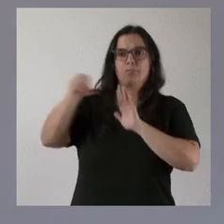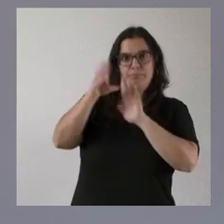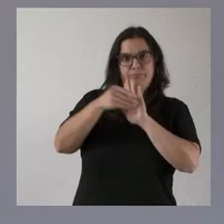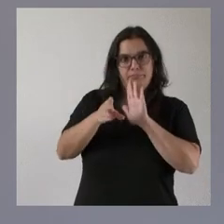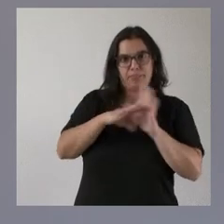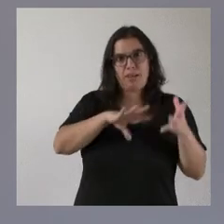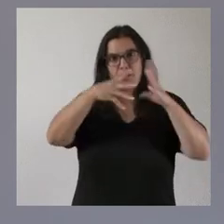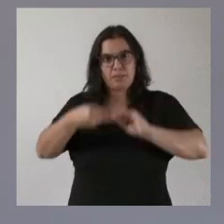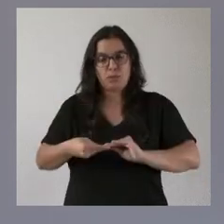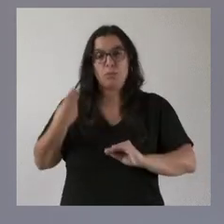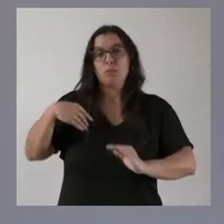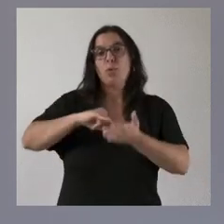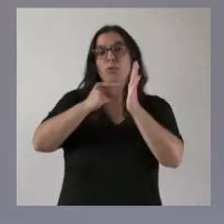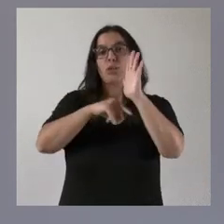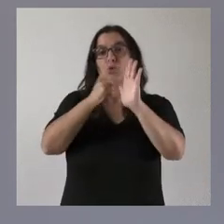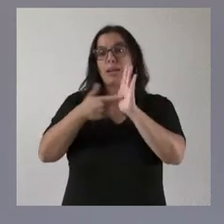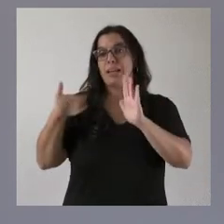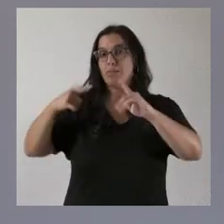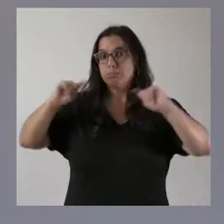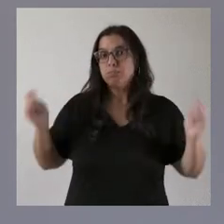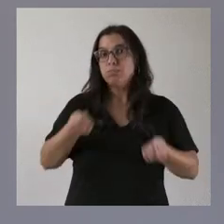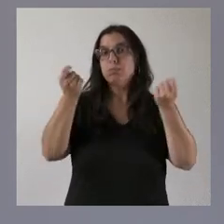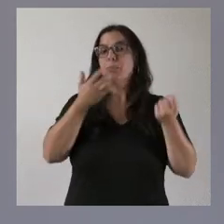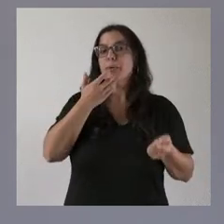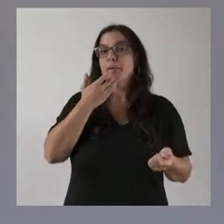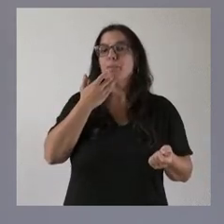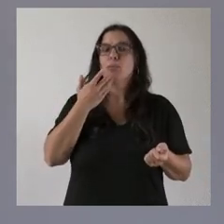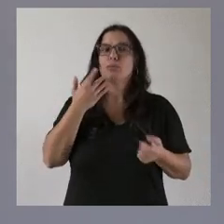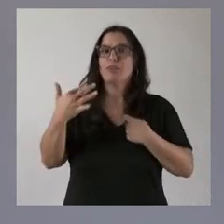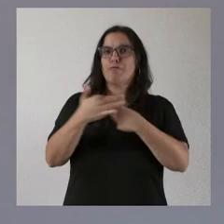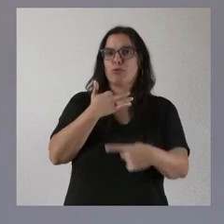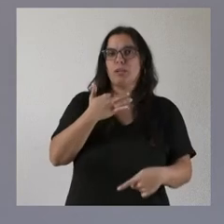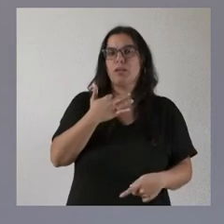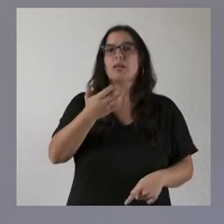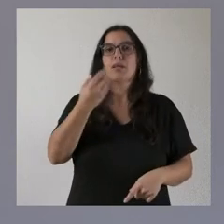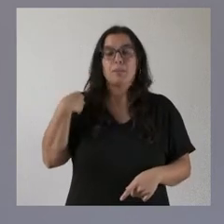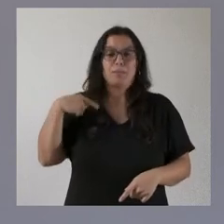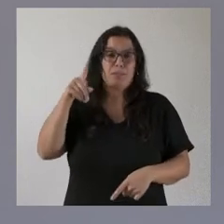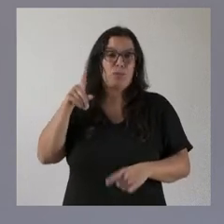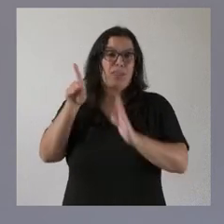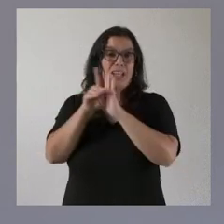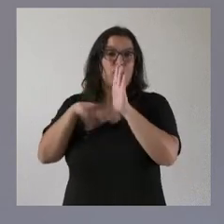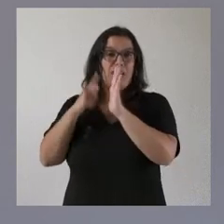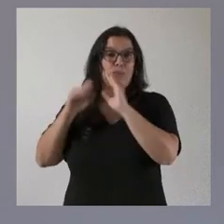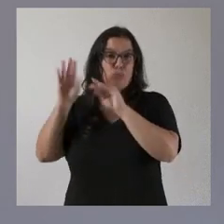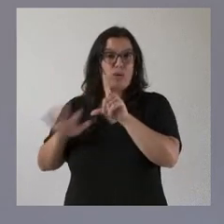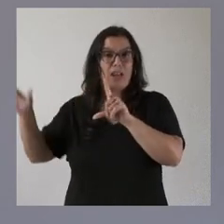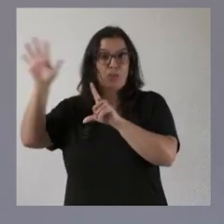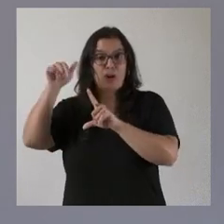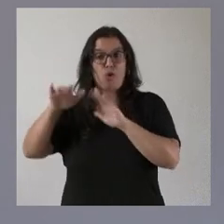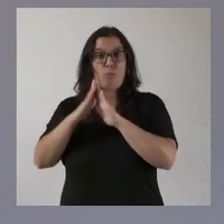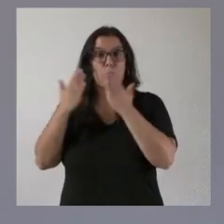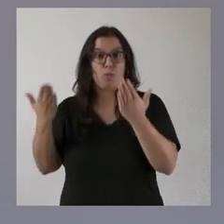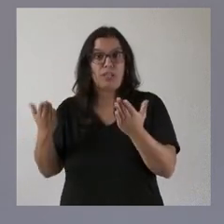que se anunció ayer pues tiene algunos impactos hablo del decreto ley de ámbito nacional y que se publica hoy en el boletín oficial del Estado